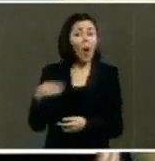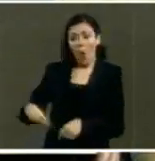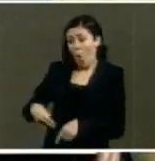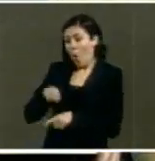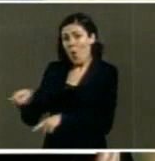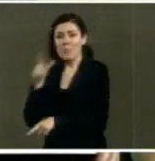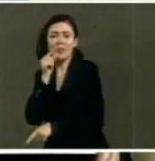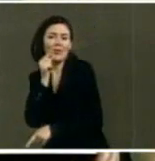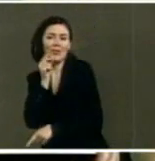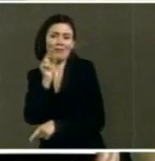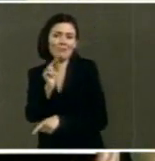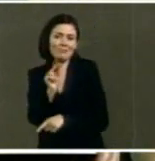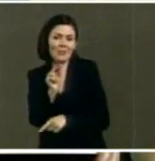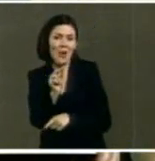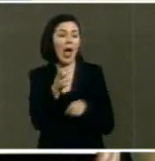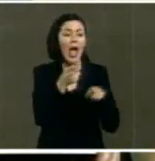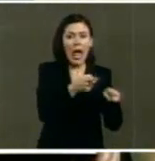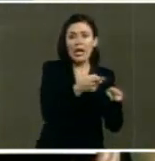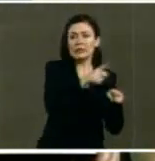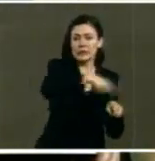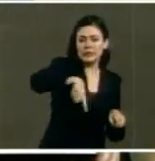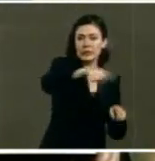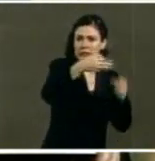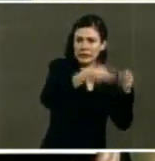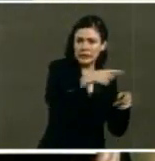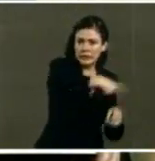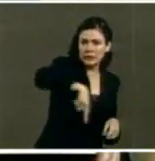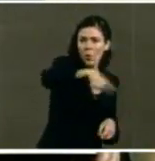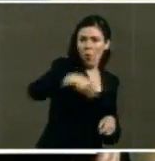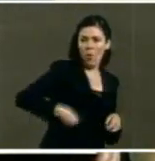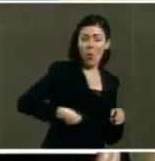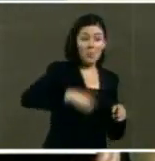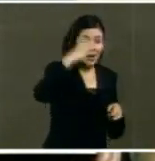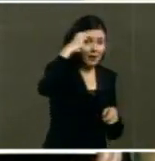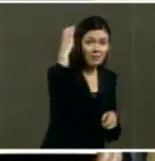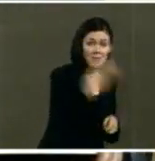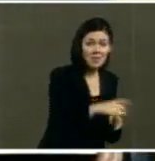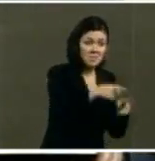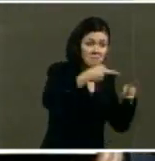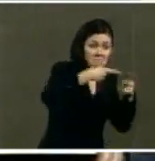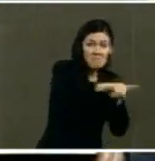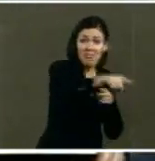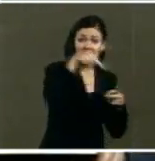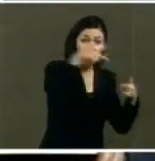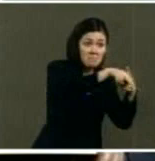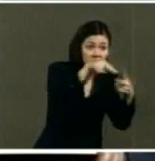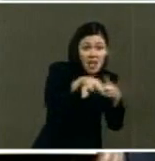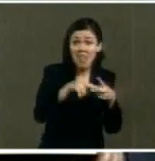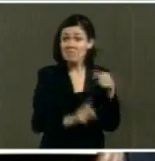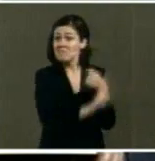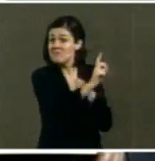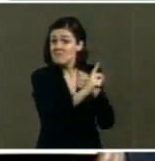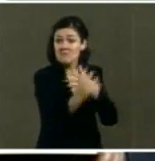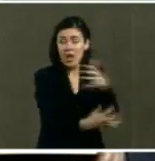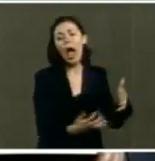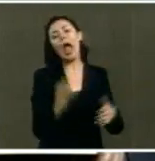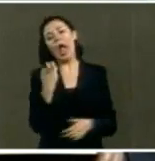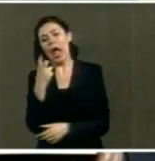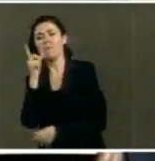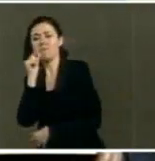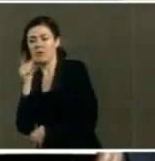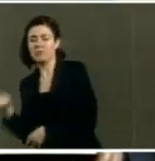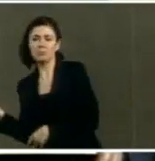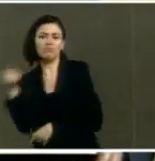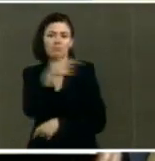y no una causa del problema. La violencia se da por la expansión del crimen organizado y en ese marco,